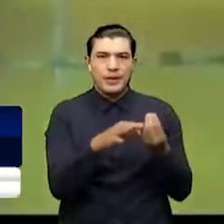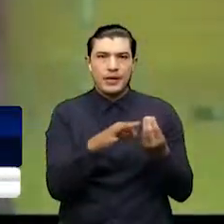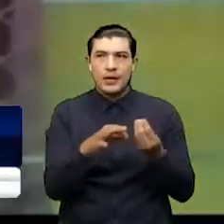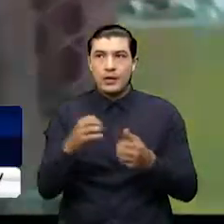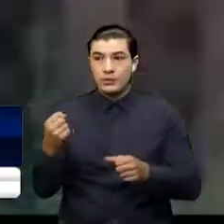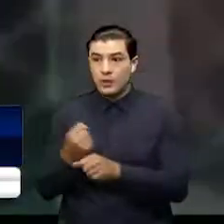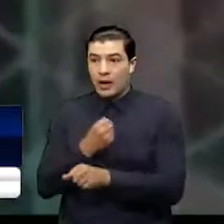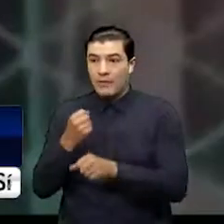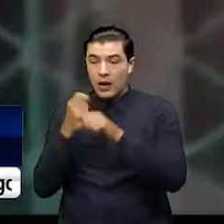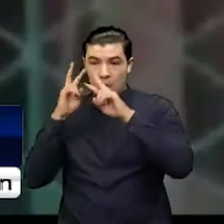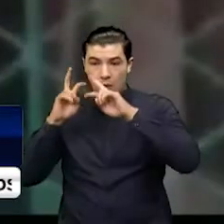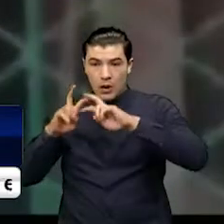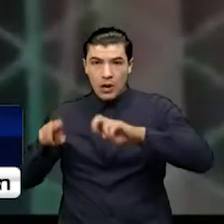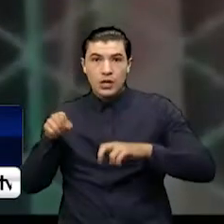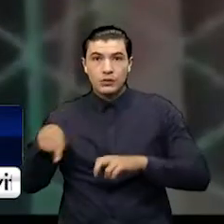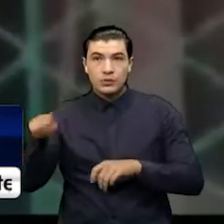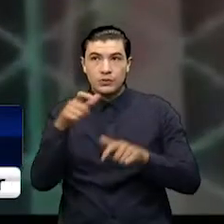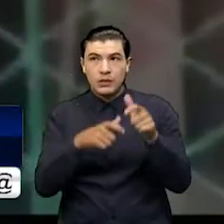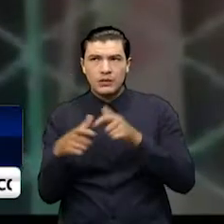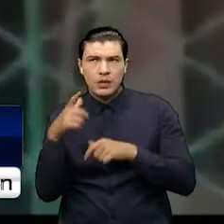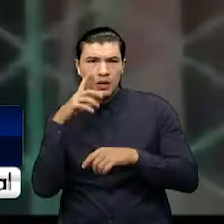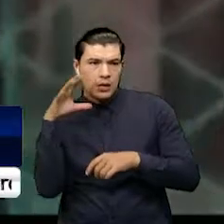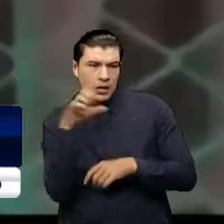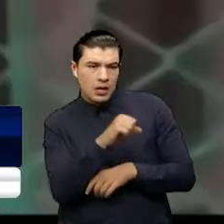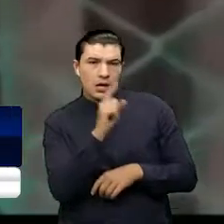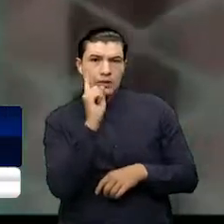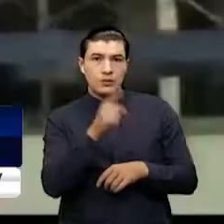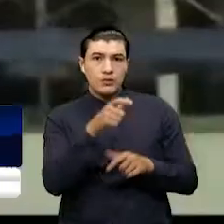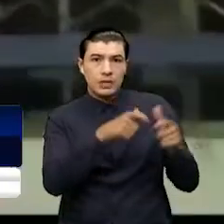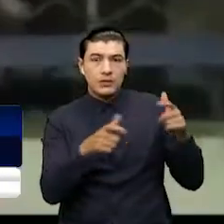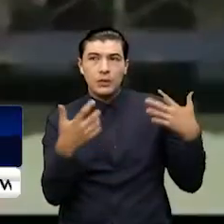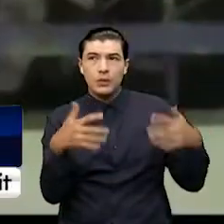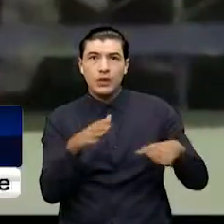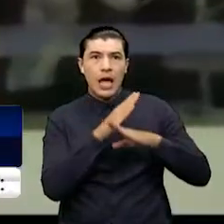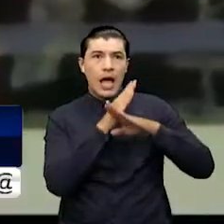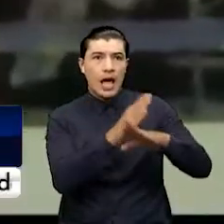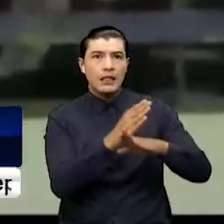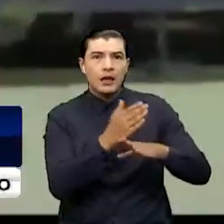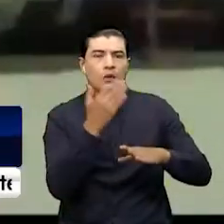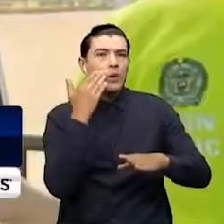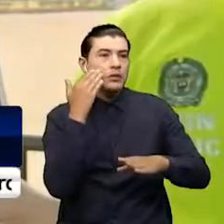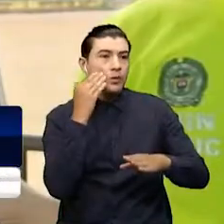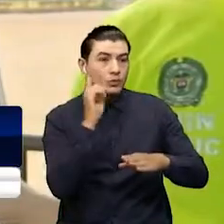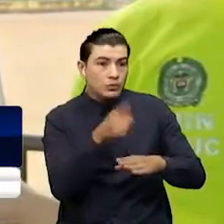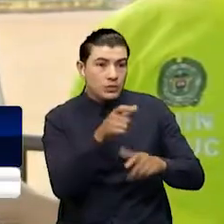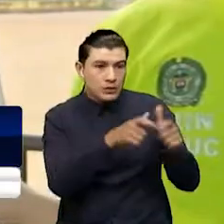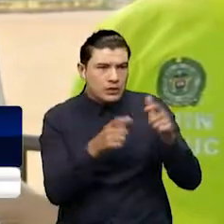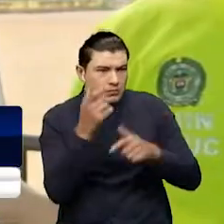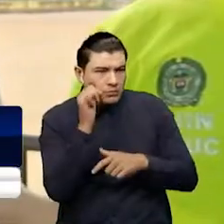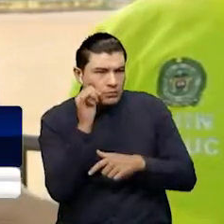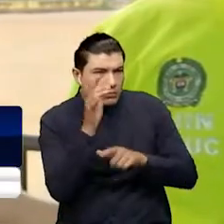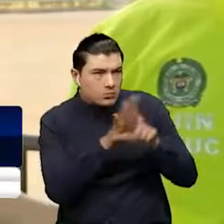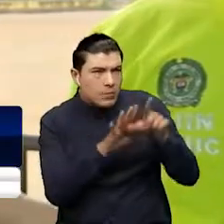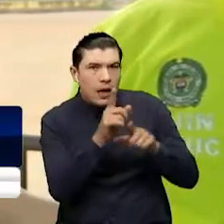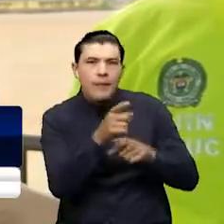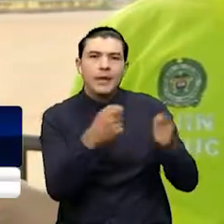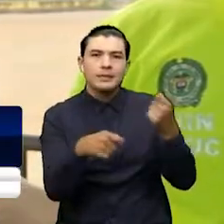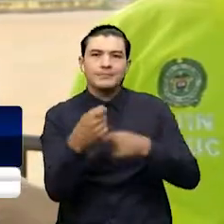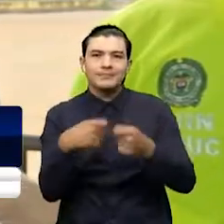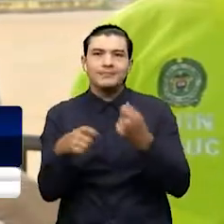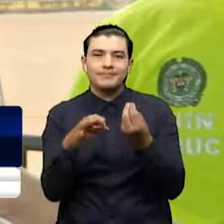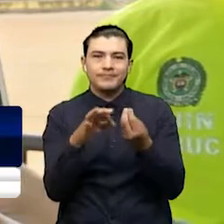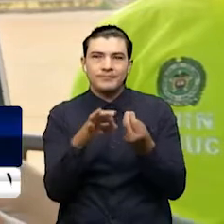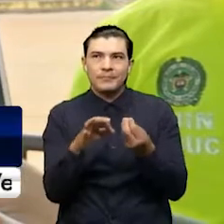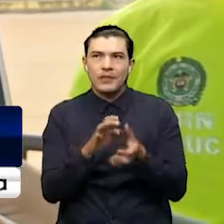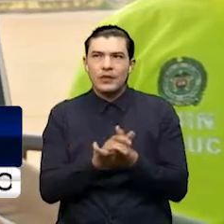investigativo y agentes encubiertos logran captar en cámara los delincuentes mientras distribuyen las sustancias un trabajo de alta cirugía